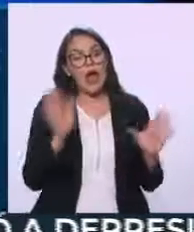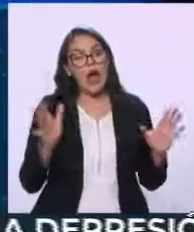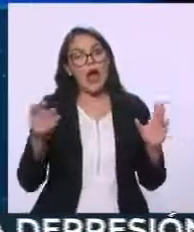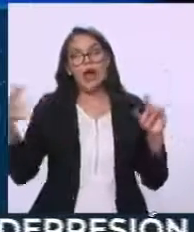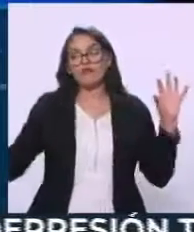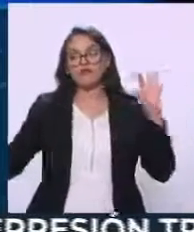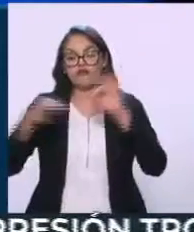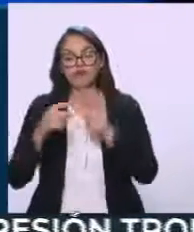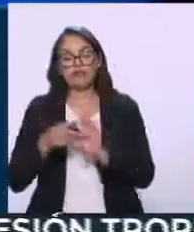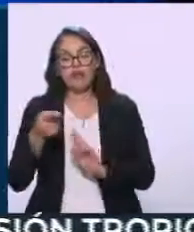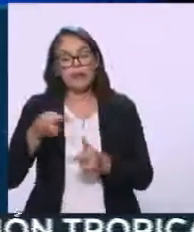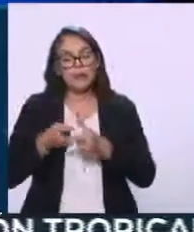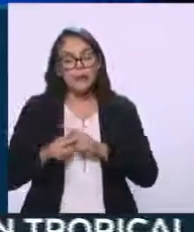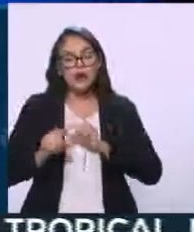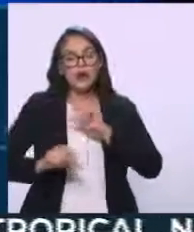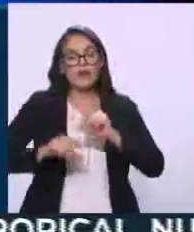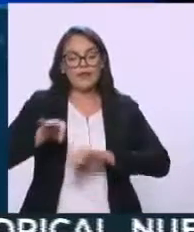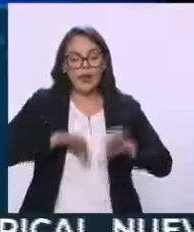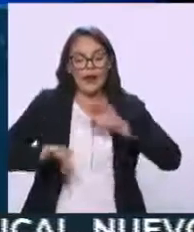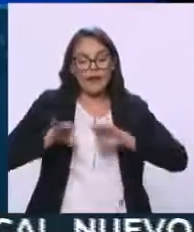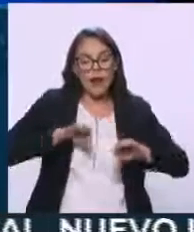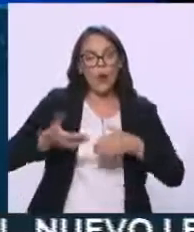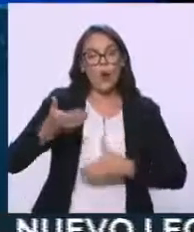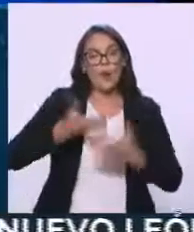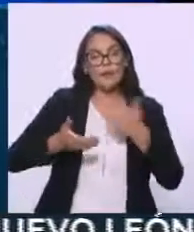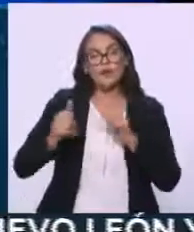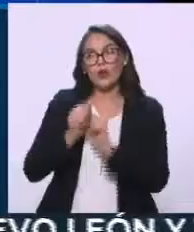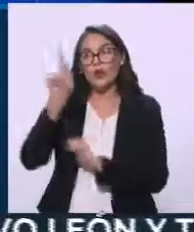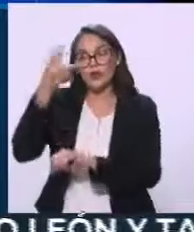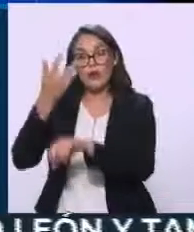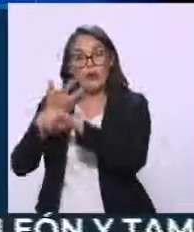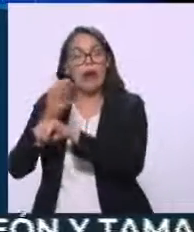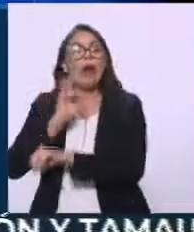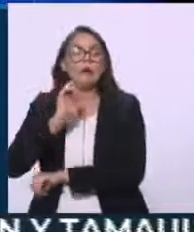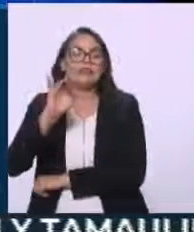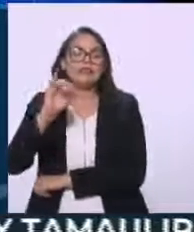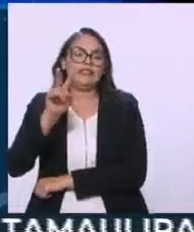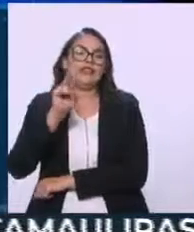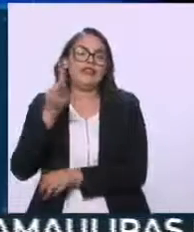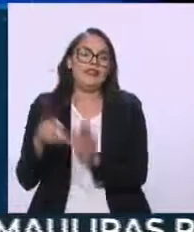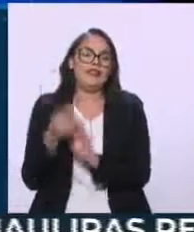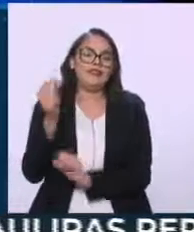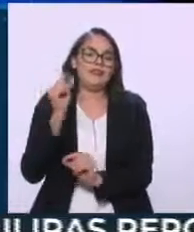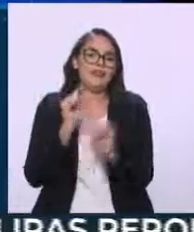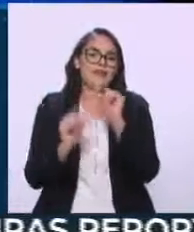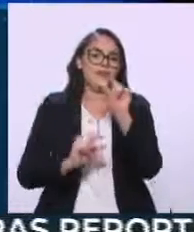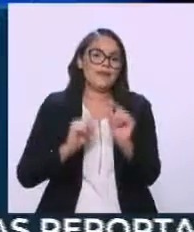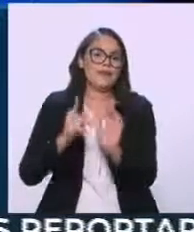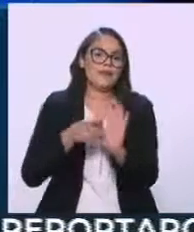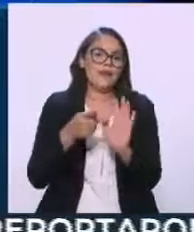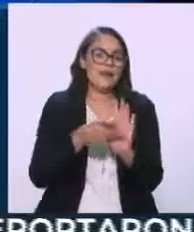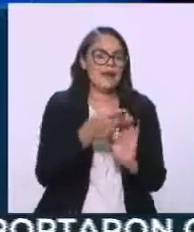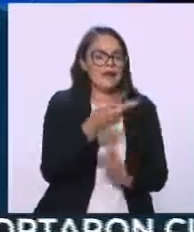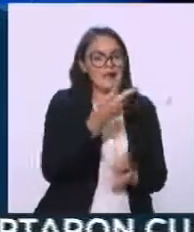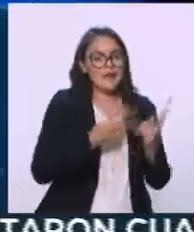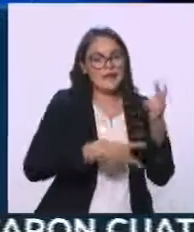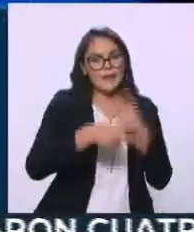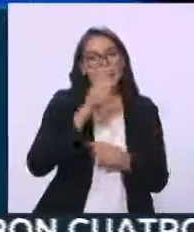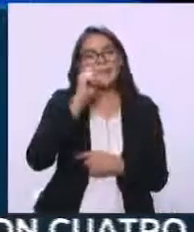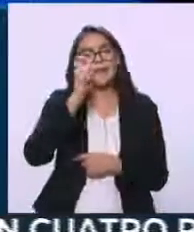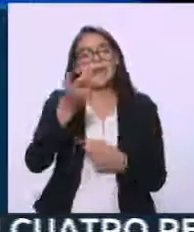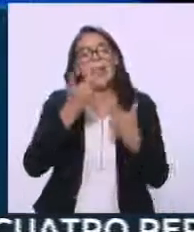entonces esperaríamos que ahí sí juegue esta famosa derrama de libre mercado. Ajá. Y entonces que la